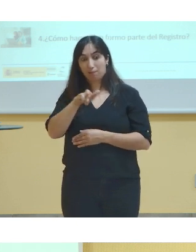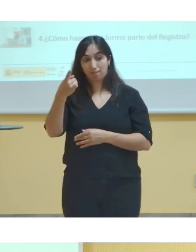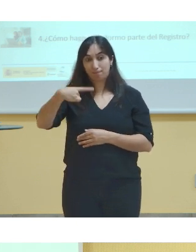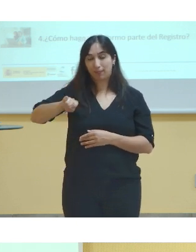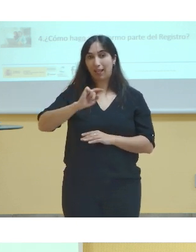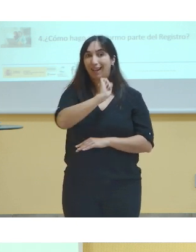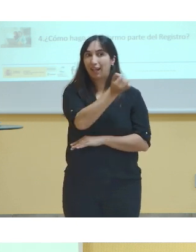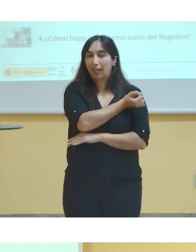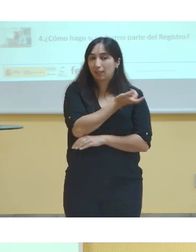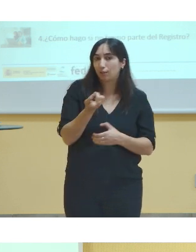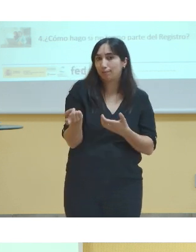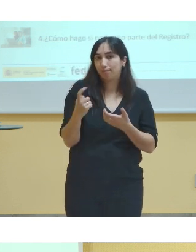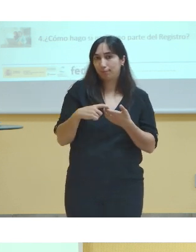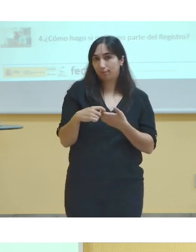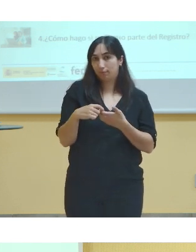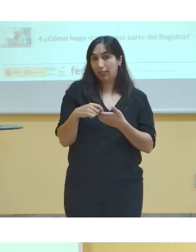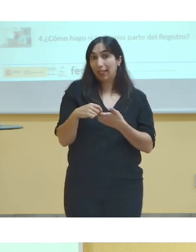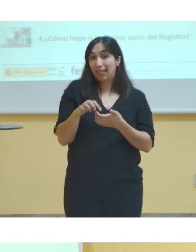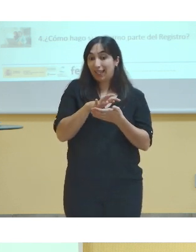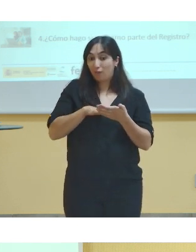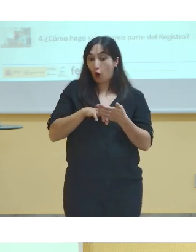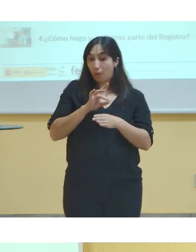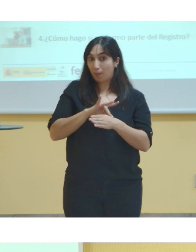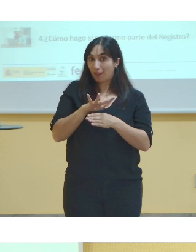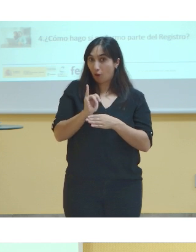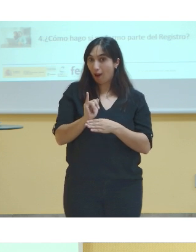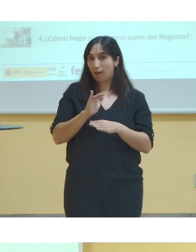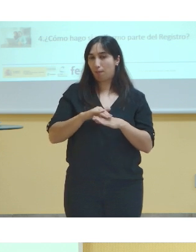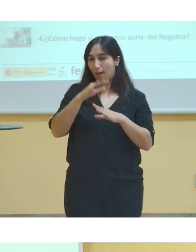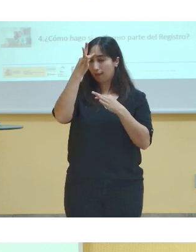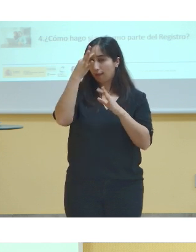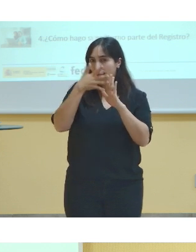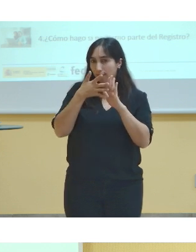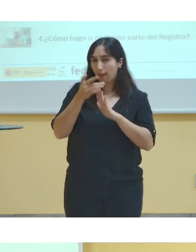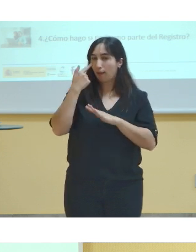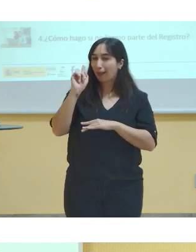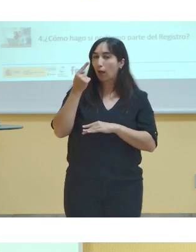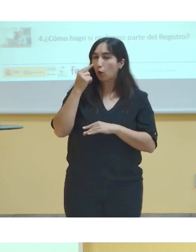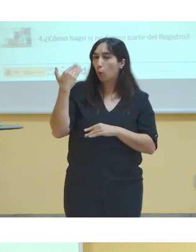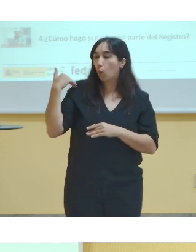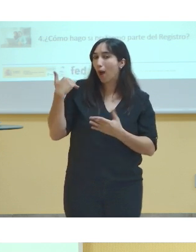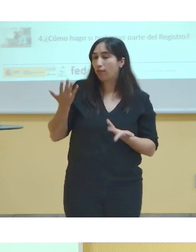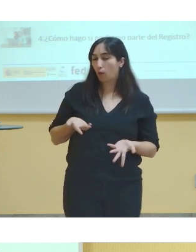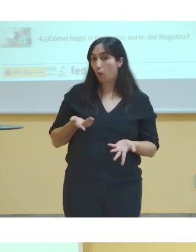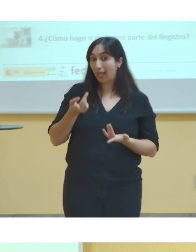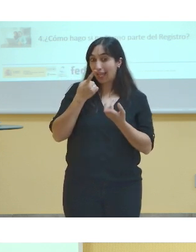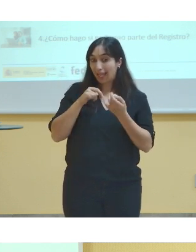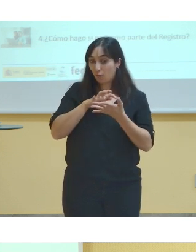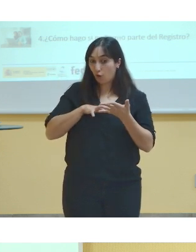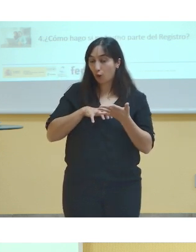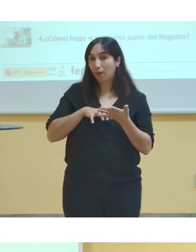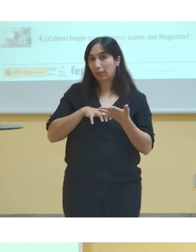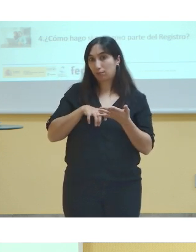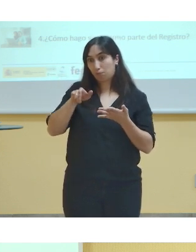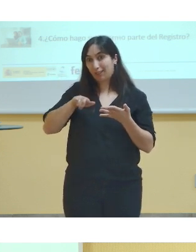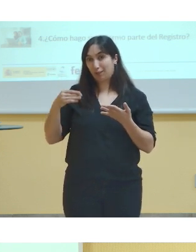en el registro, en el que han aportado informes clínicos en el que se dan detalles de cuándo ha sido el diagnóstico. Esos informes están avalados por